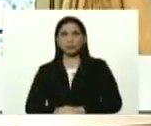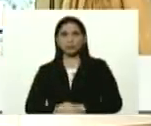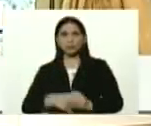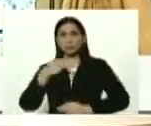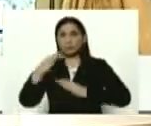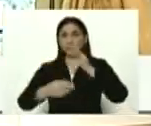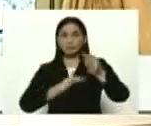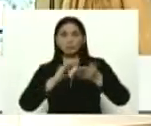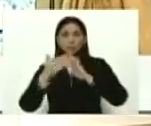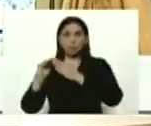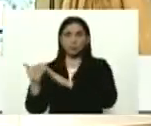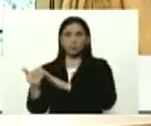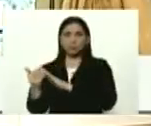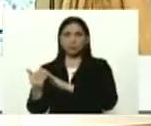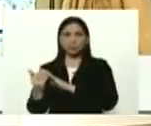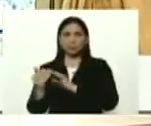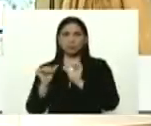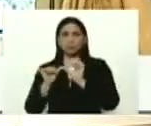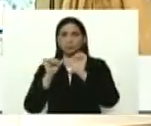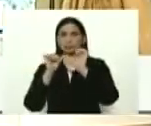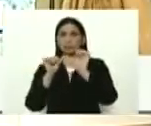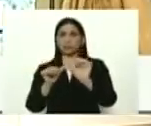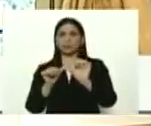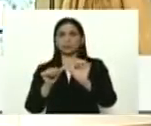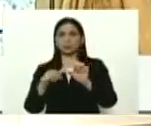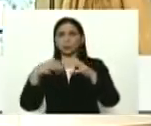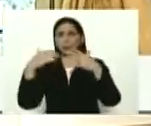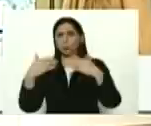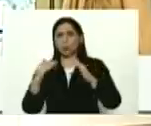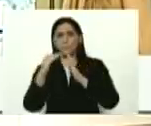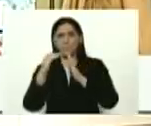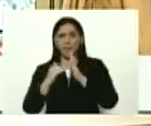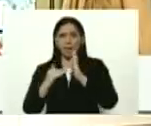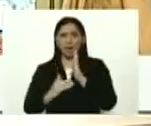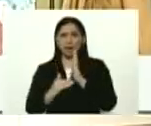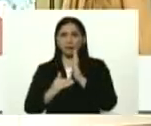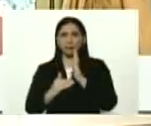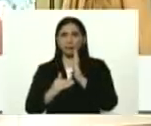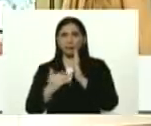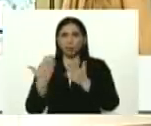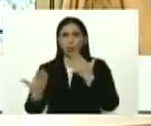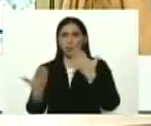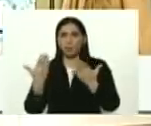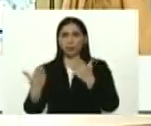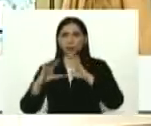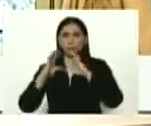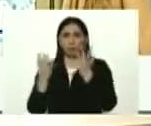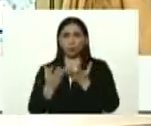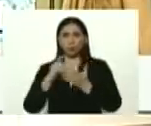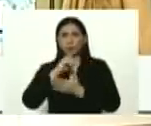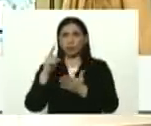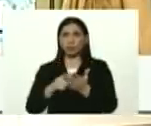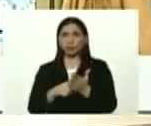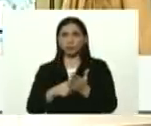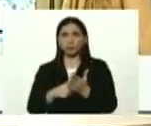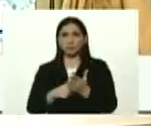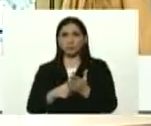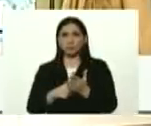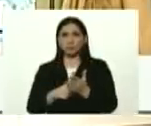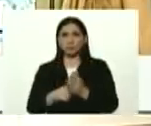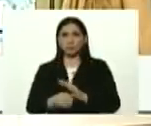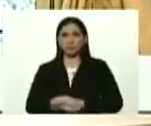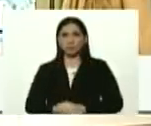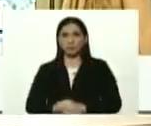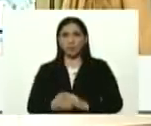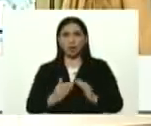transmisión comunitaria sigue siendo bastante baja en relación al mundo entero.